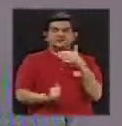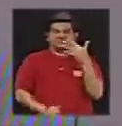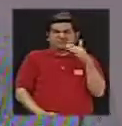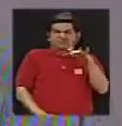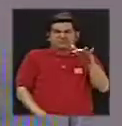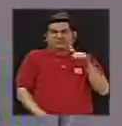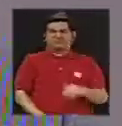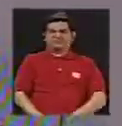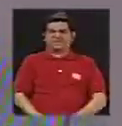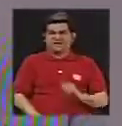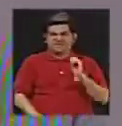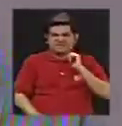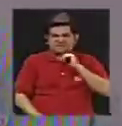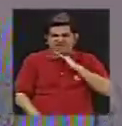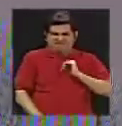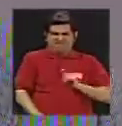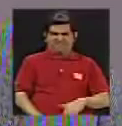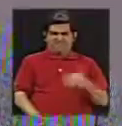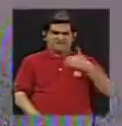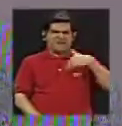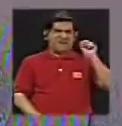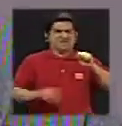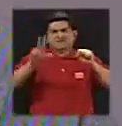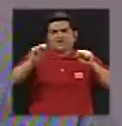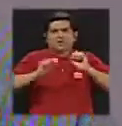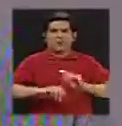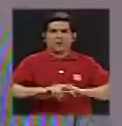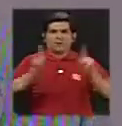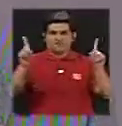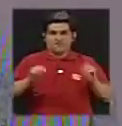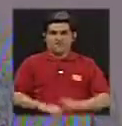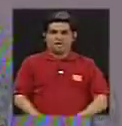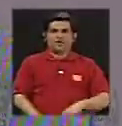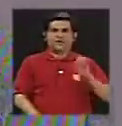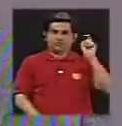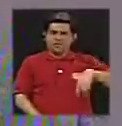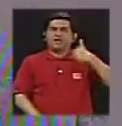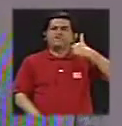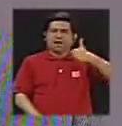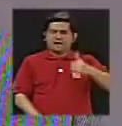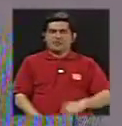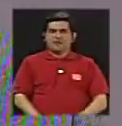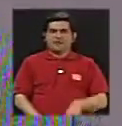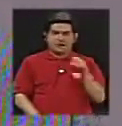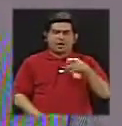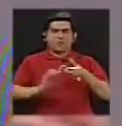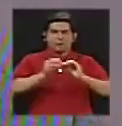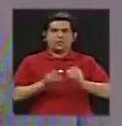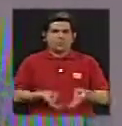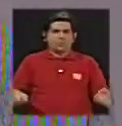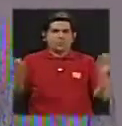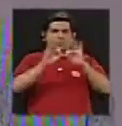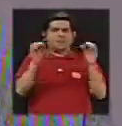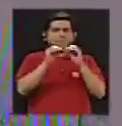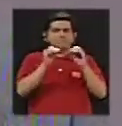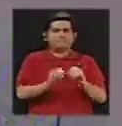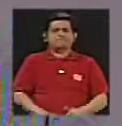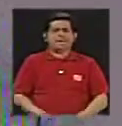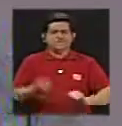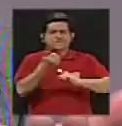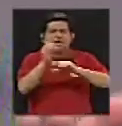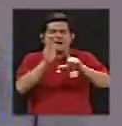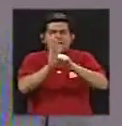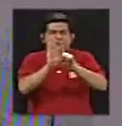media chueca, ¿verdad? Pues está, pero no está. Pero sí debiera ganar por una elevada cifra para tener más legitimidad